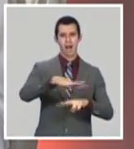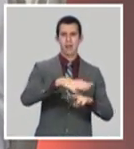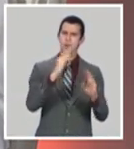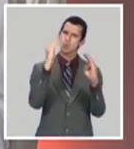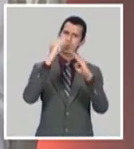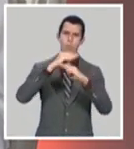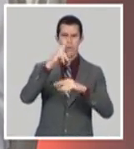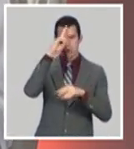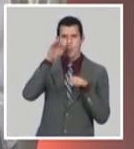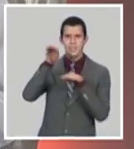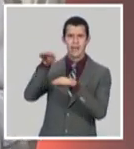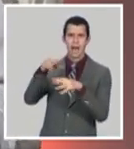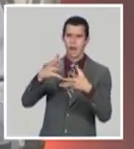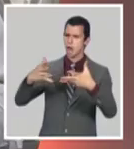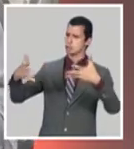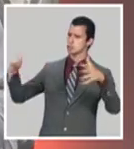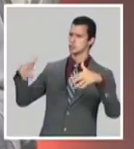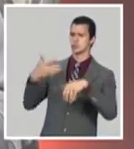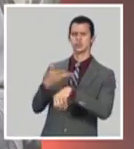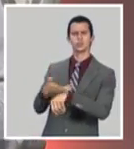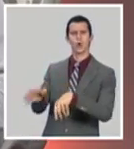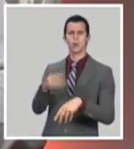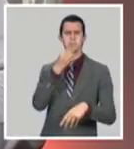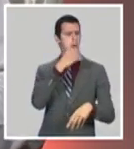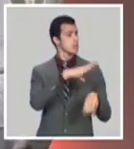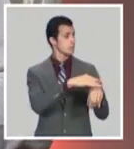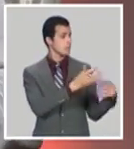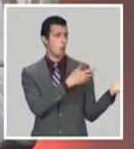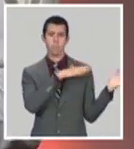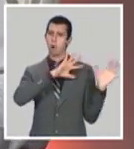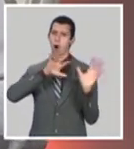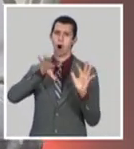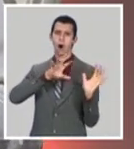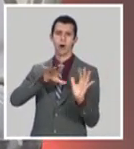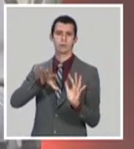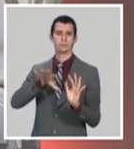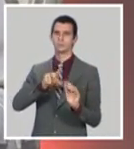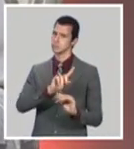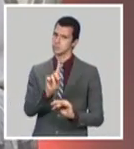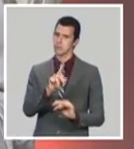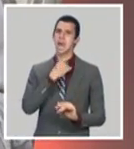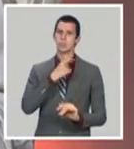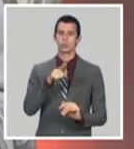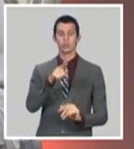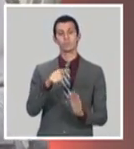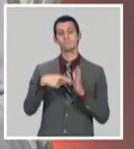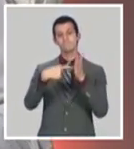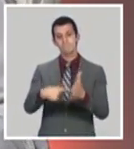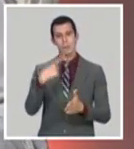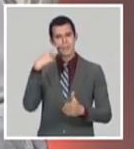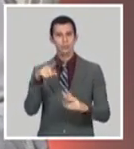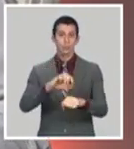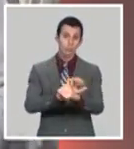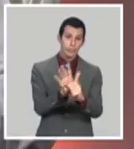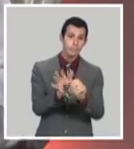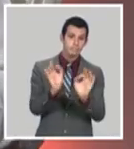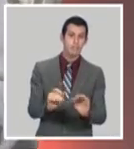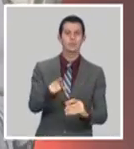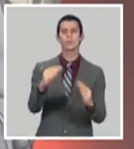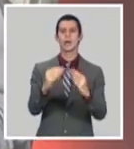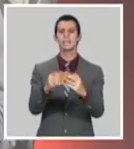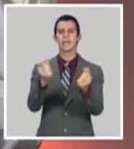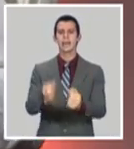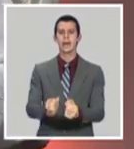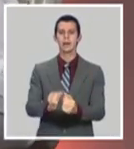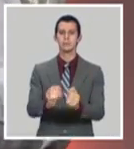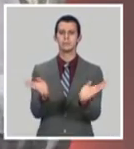por ahora, porque esa persona que se nos va de la vivienda, que se va, que empieza a caminar por el barrio, nos enreda el barrio, nos enreda su